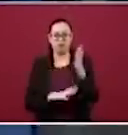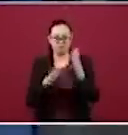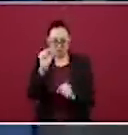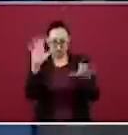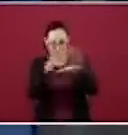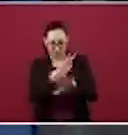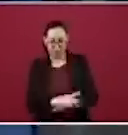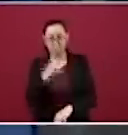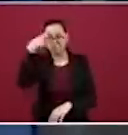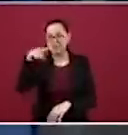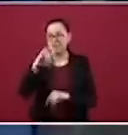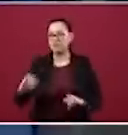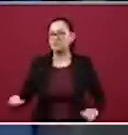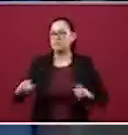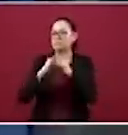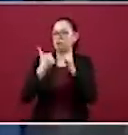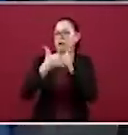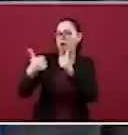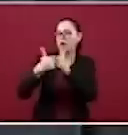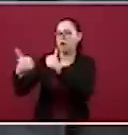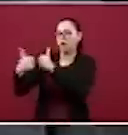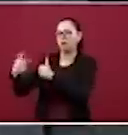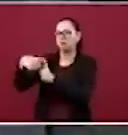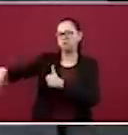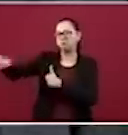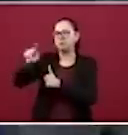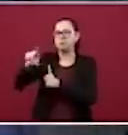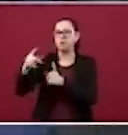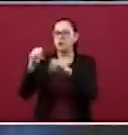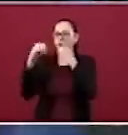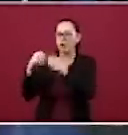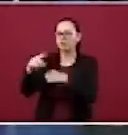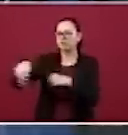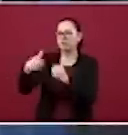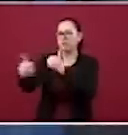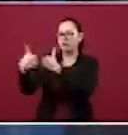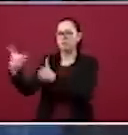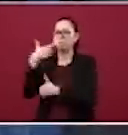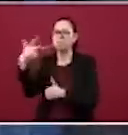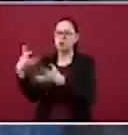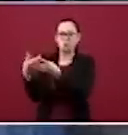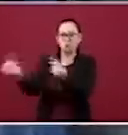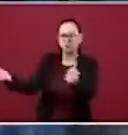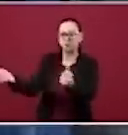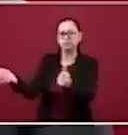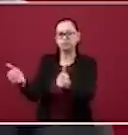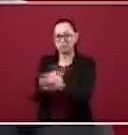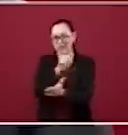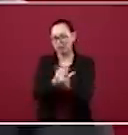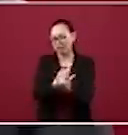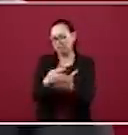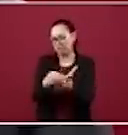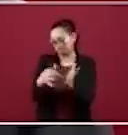órganos reguladores en función de las críticas que se han venido presentando en este tema. Y